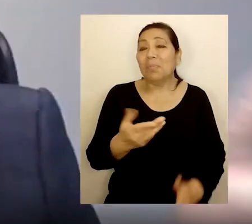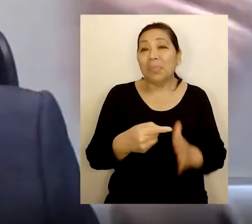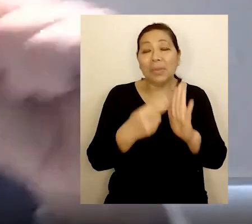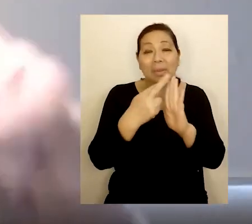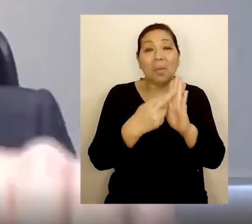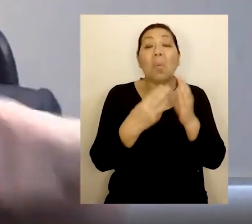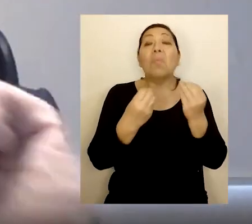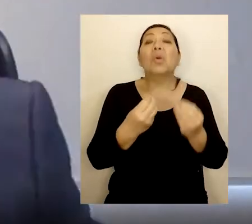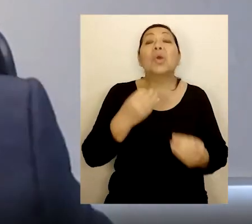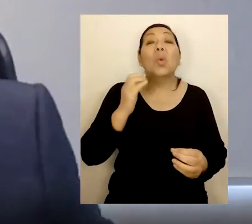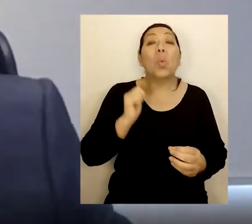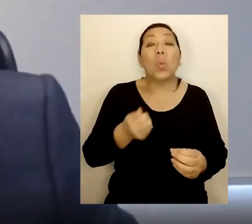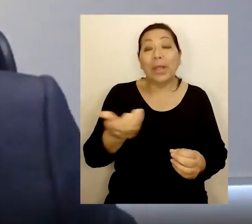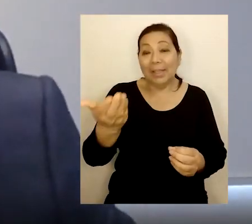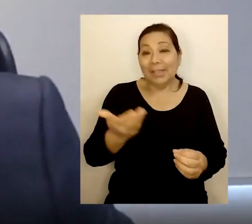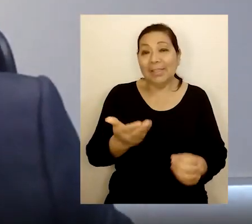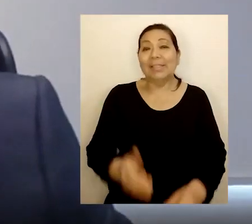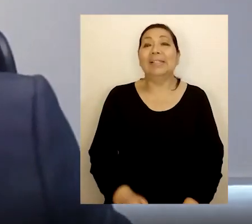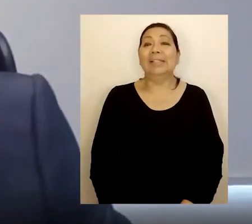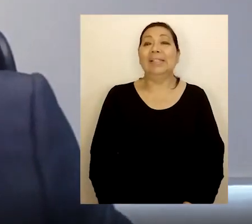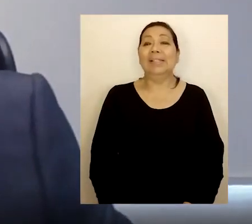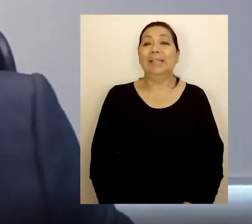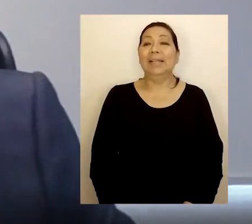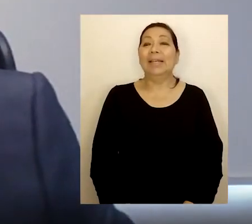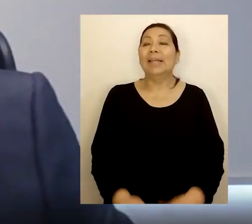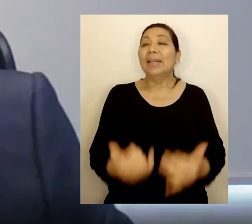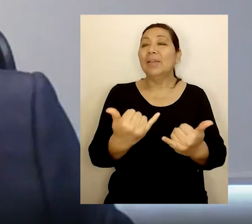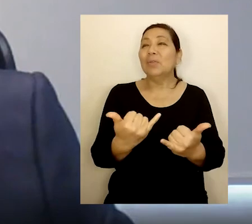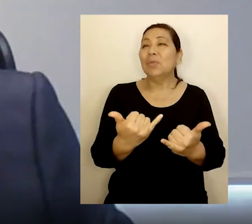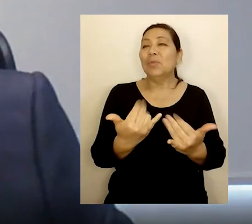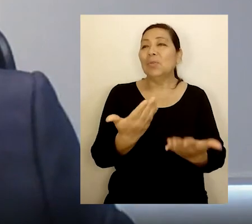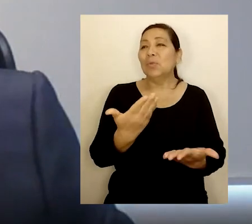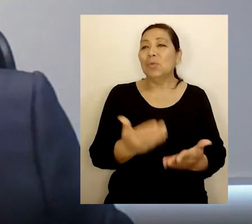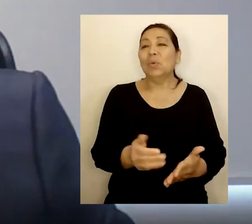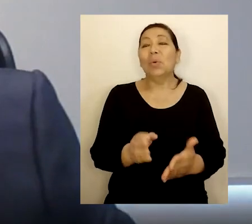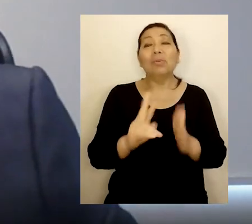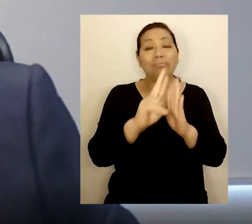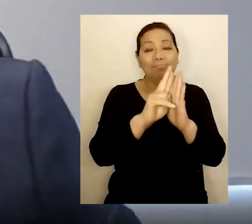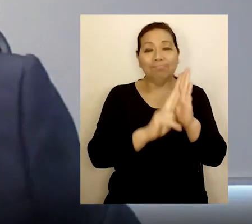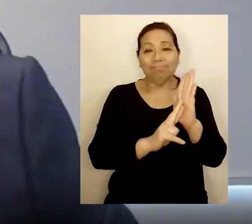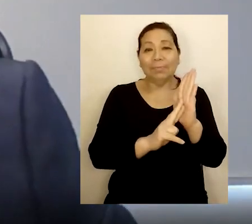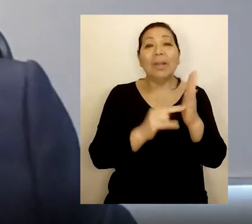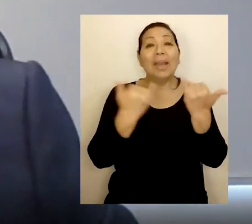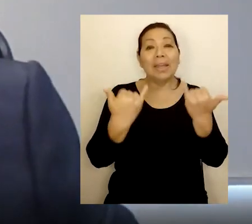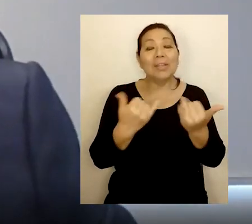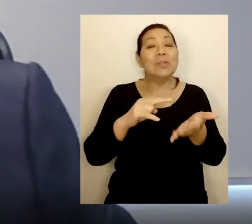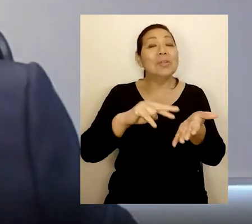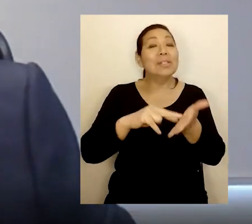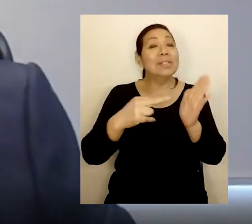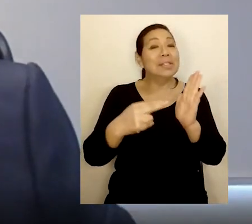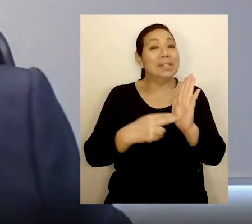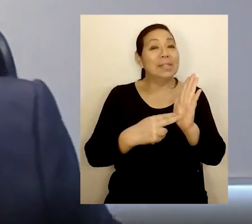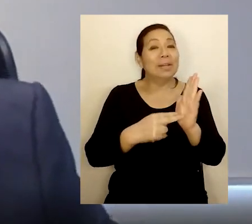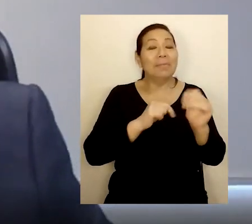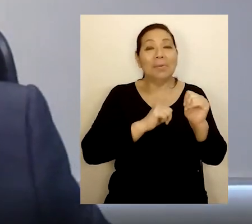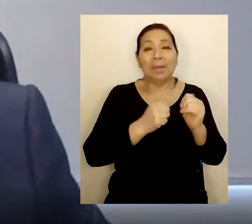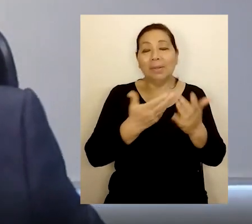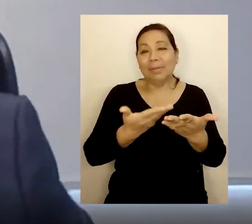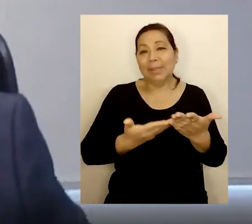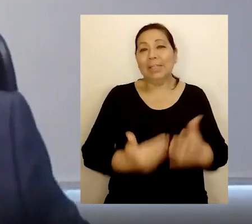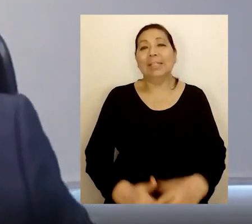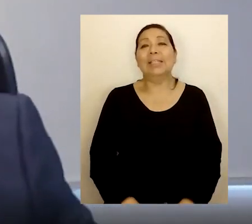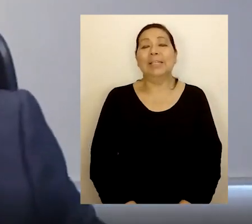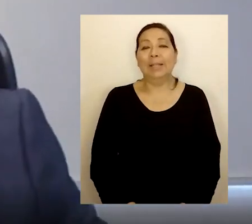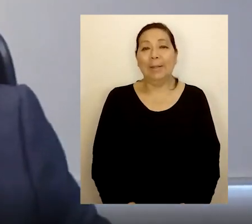apelar resolución porque el juez la debió considerar en su, en su resolución, y eso implica la afectación al derecho a la